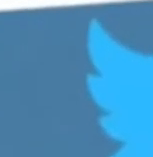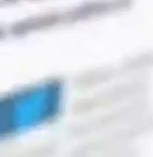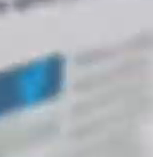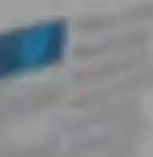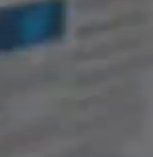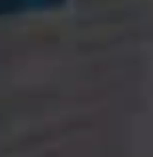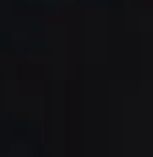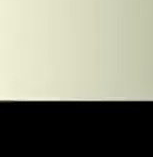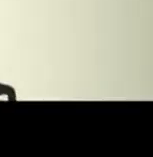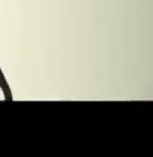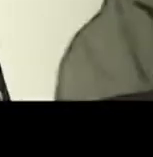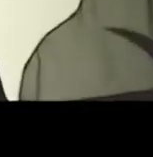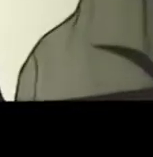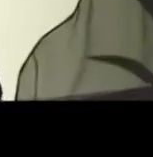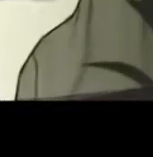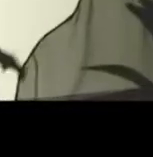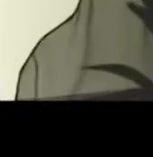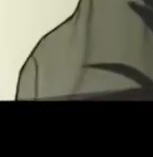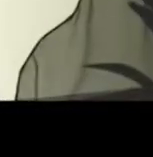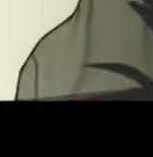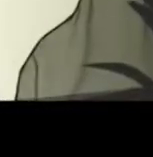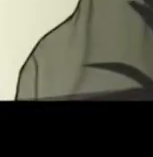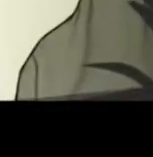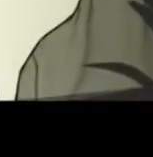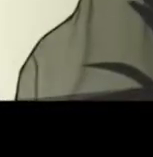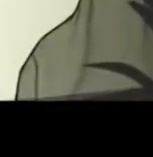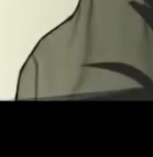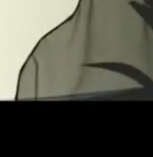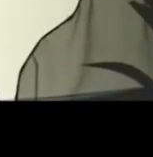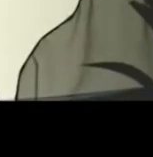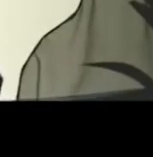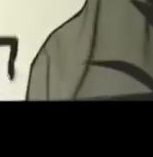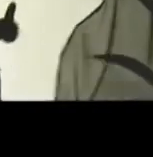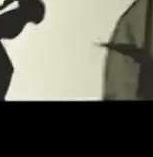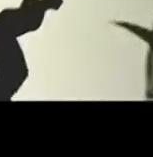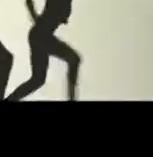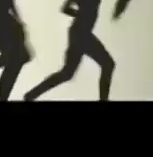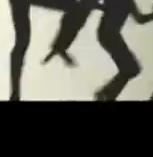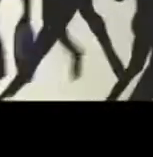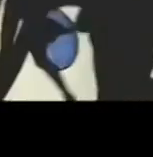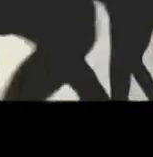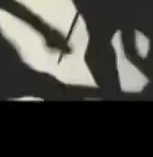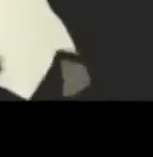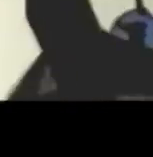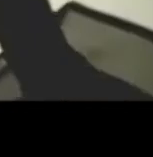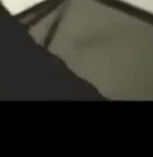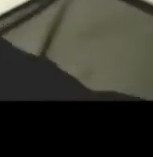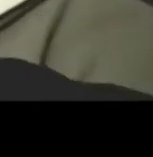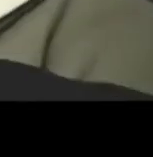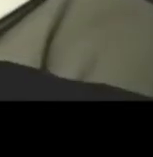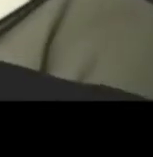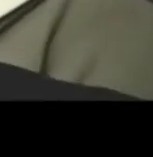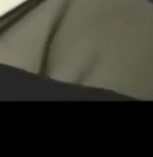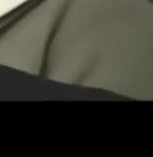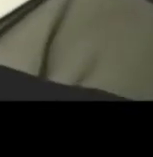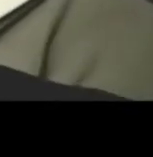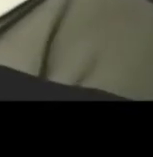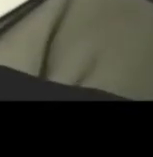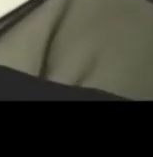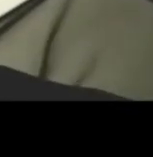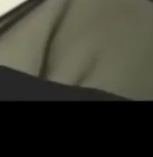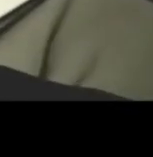www.andes.info.es. La belleza del Ecuador no está solo en sus monumentos, en sus montañas,